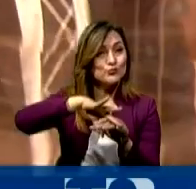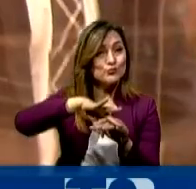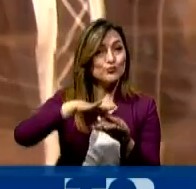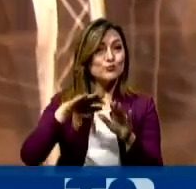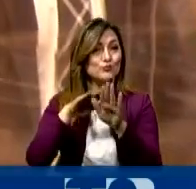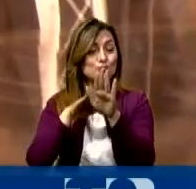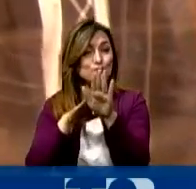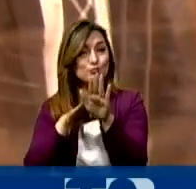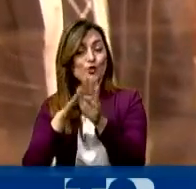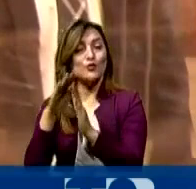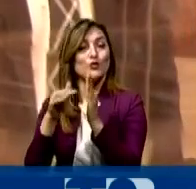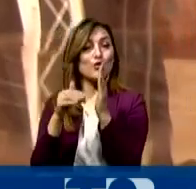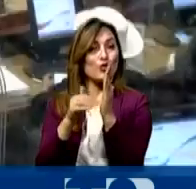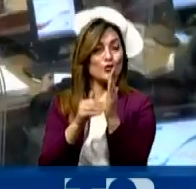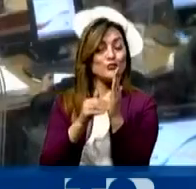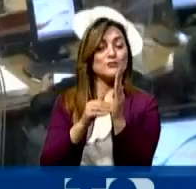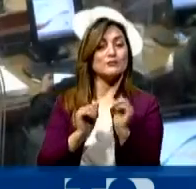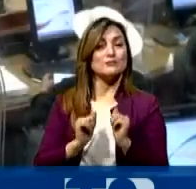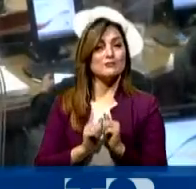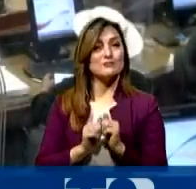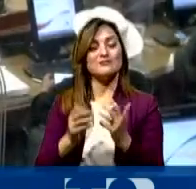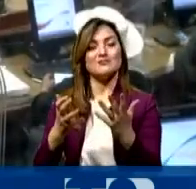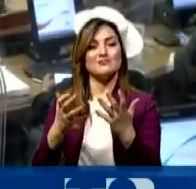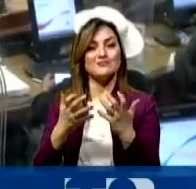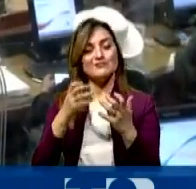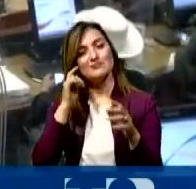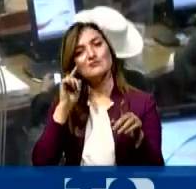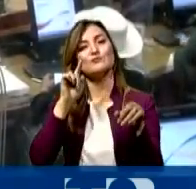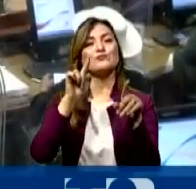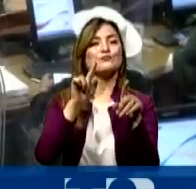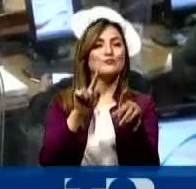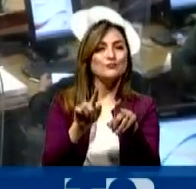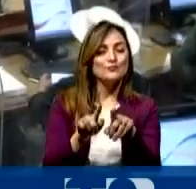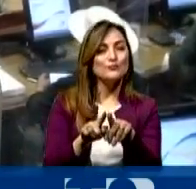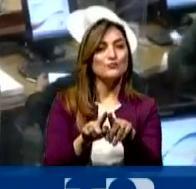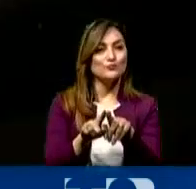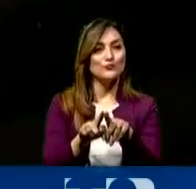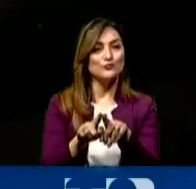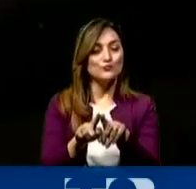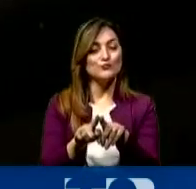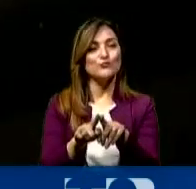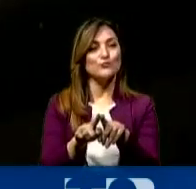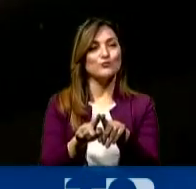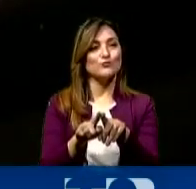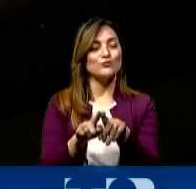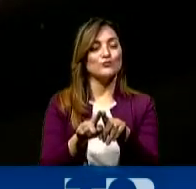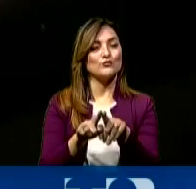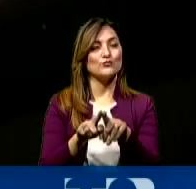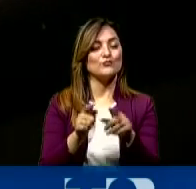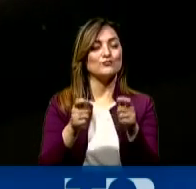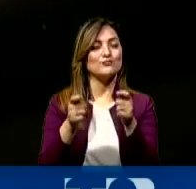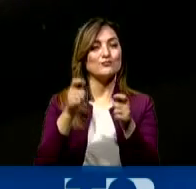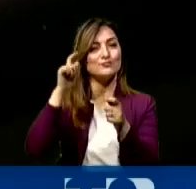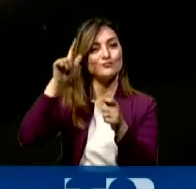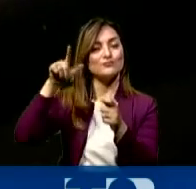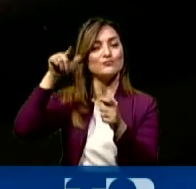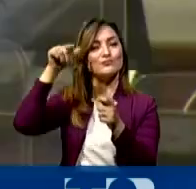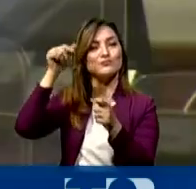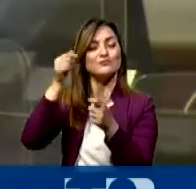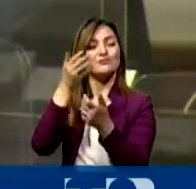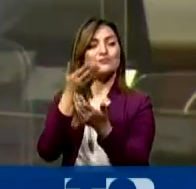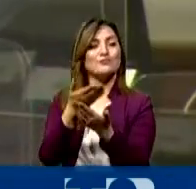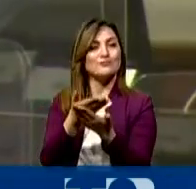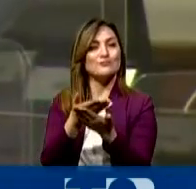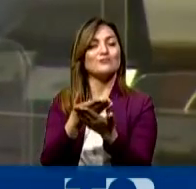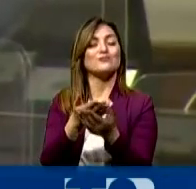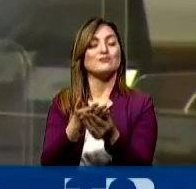esta línea de ir más bien acorde a lo que se maneja desde el gobierno lo que se propone es el gobierno algunos dijeron lo